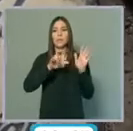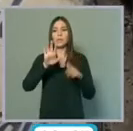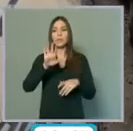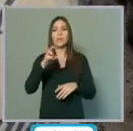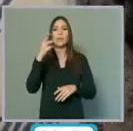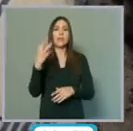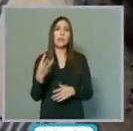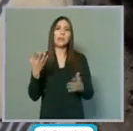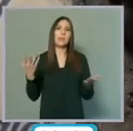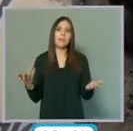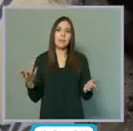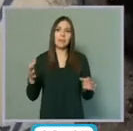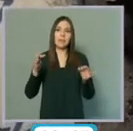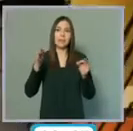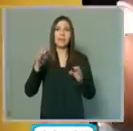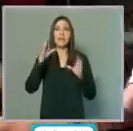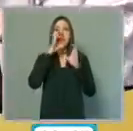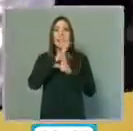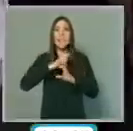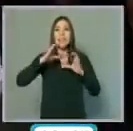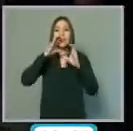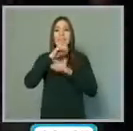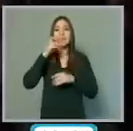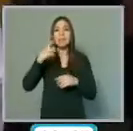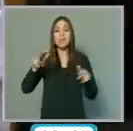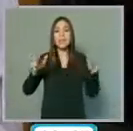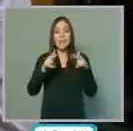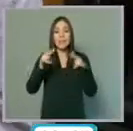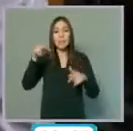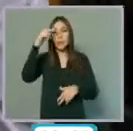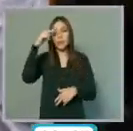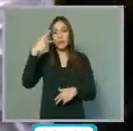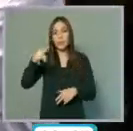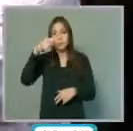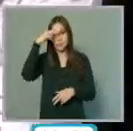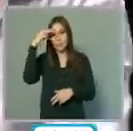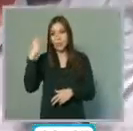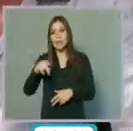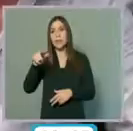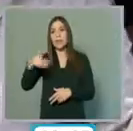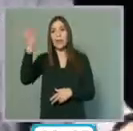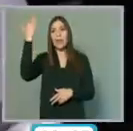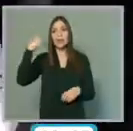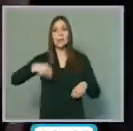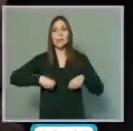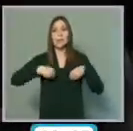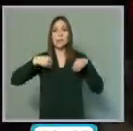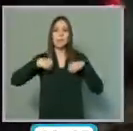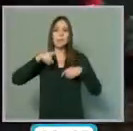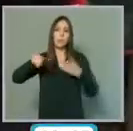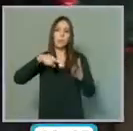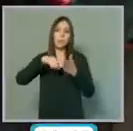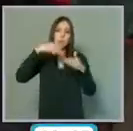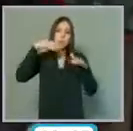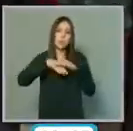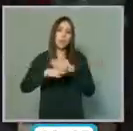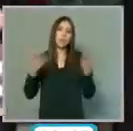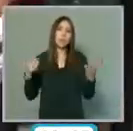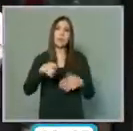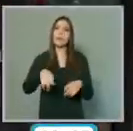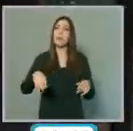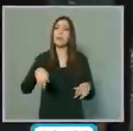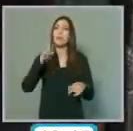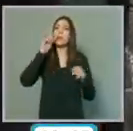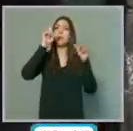Alberto, mexicano, Sí, él es el autor, aquí vivió. Sí, joven, qué bueno. ¿Cómo ve? Le estoy diciendo, hasta ellos la ven.